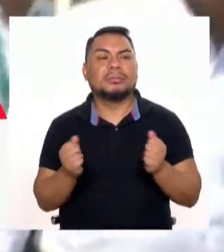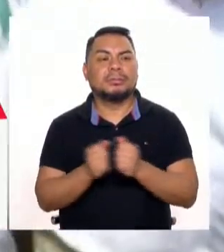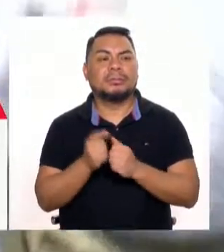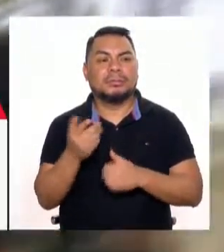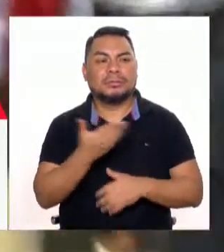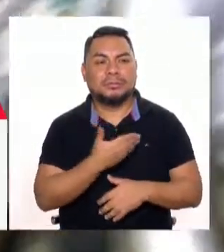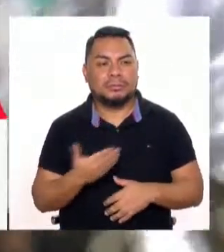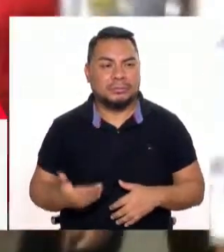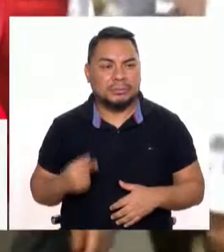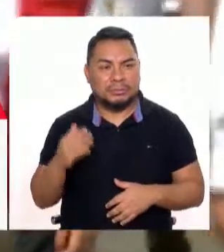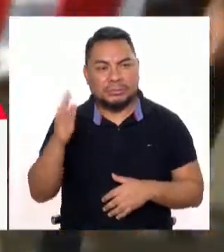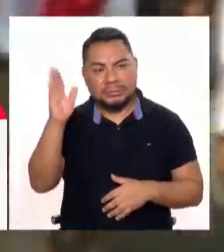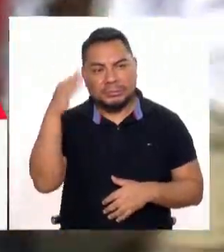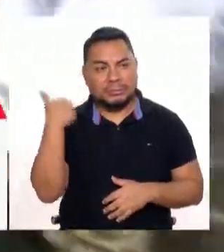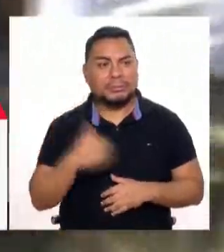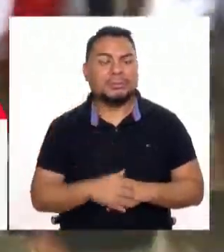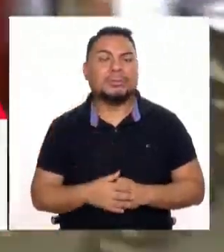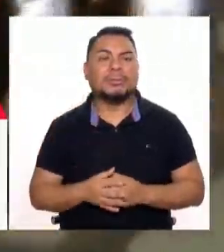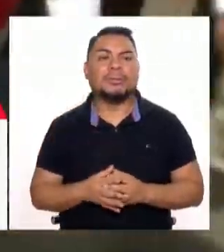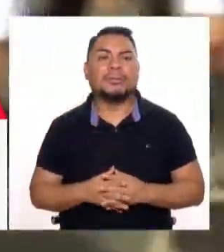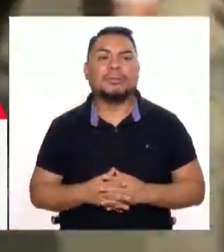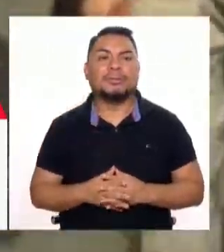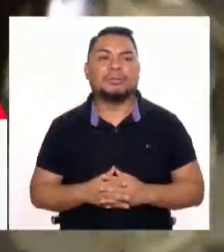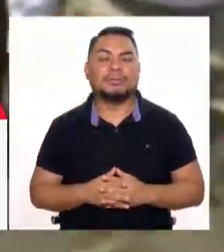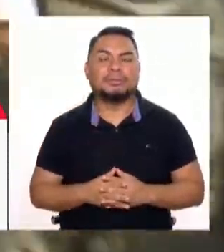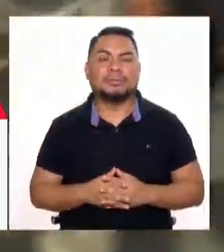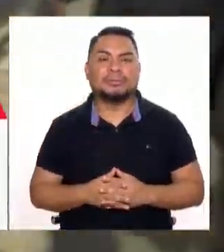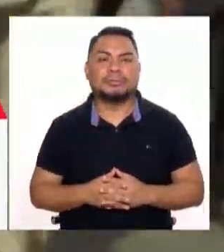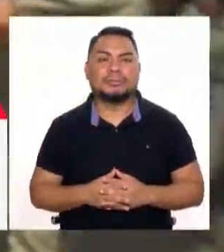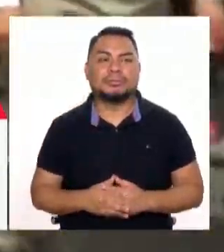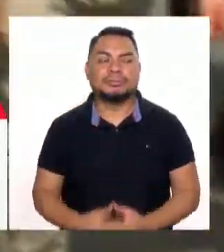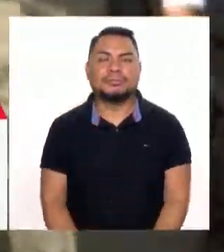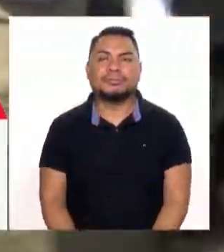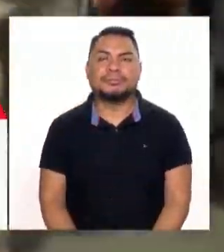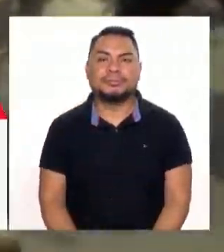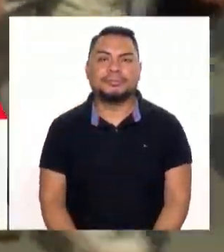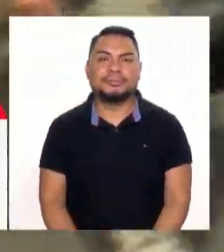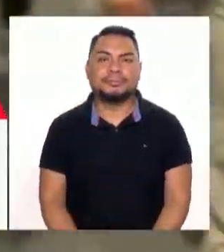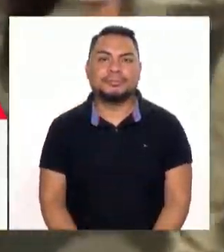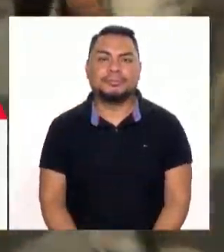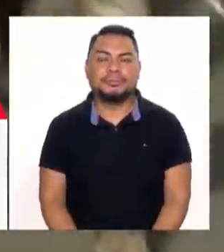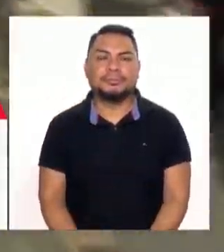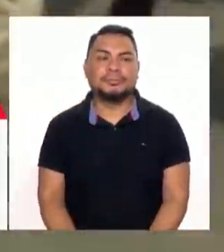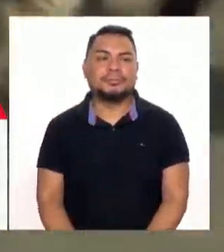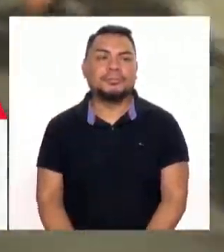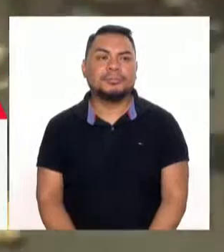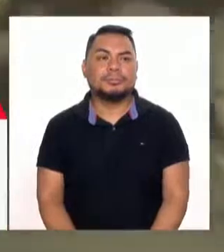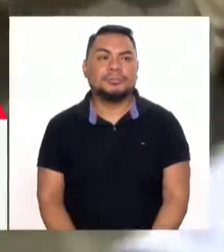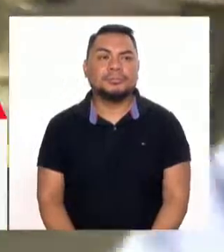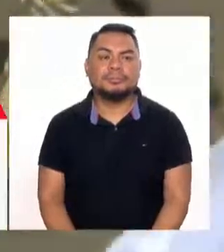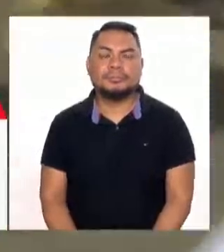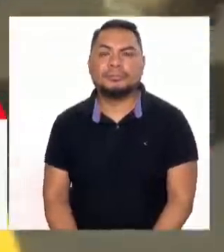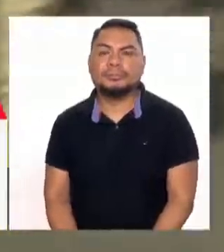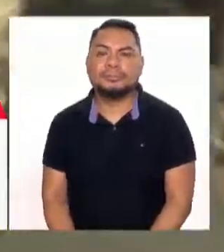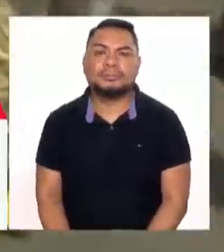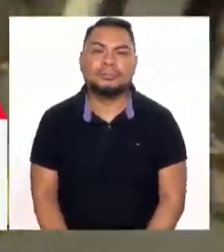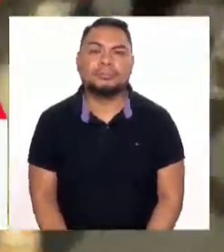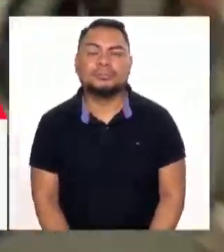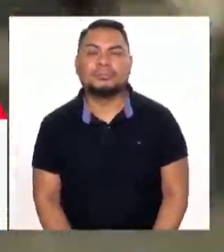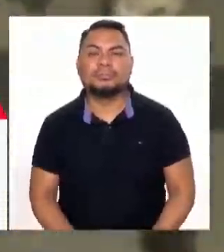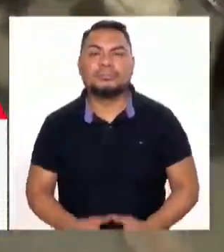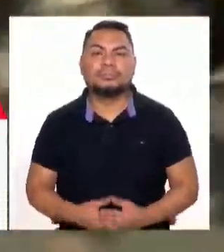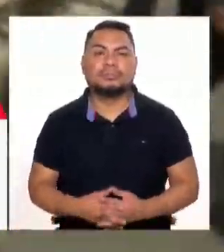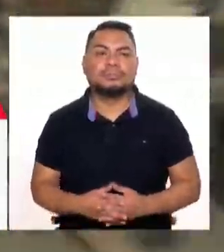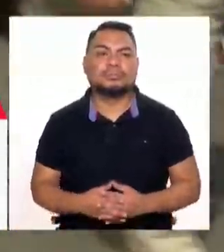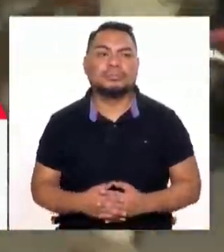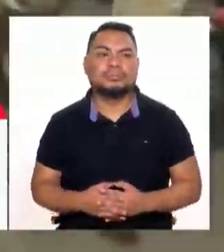de la presidenta Dina boluarte vemos a la jefa de estado levantar la mano saludar a